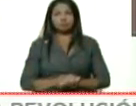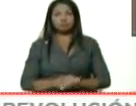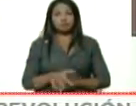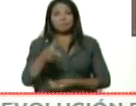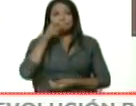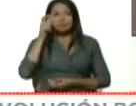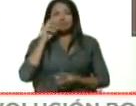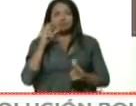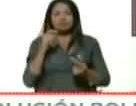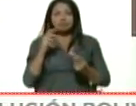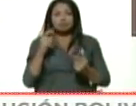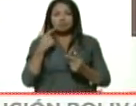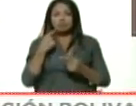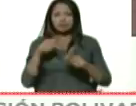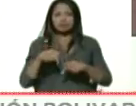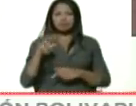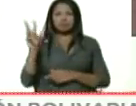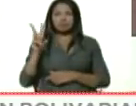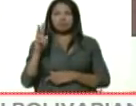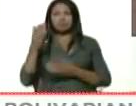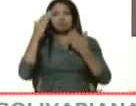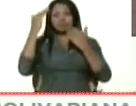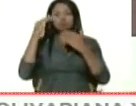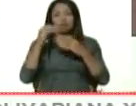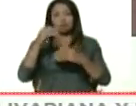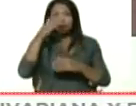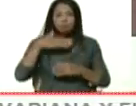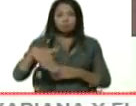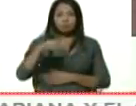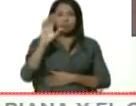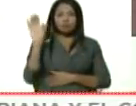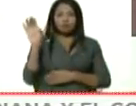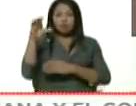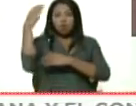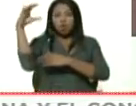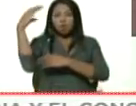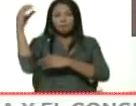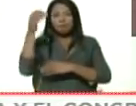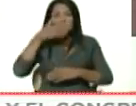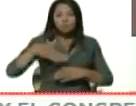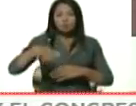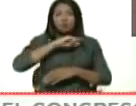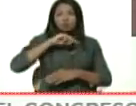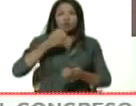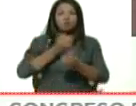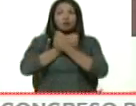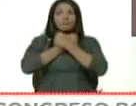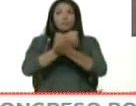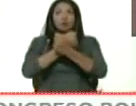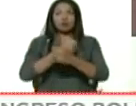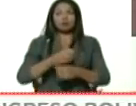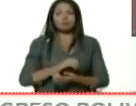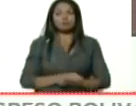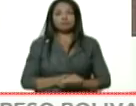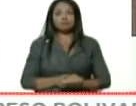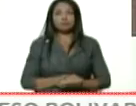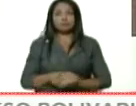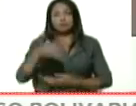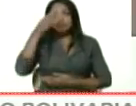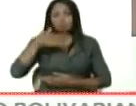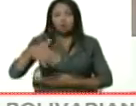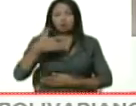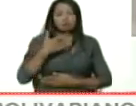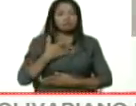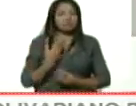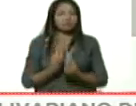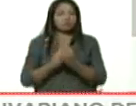Pendientes y vistas, como decimos en Venezuela. Y mi saludo al pueblo de Colombia, pueblo de nuestros amores, pueblo de nuestros